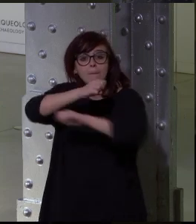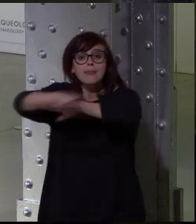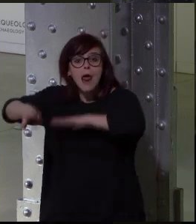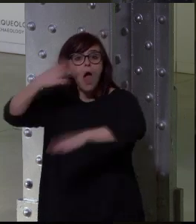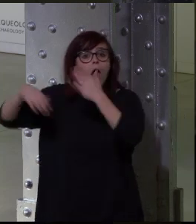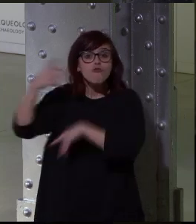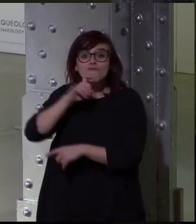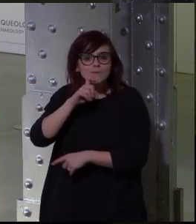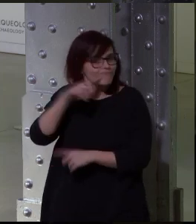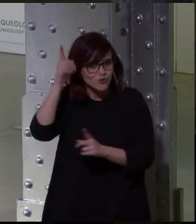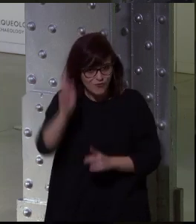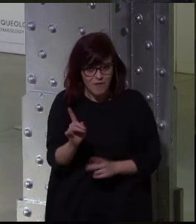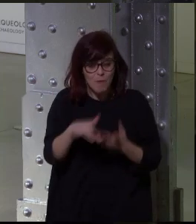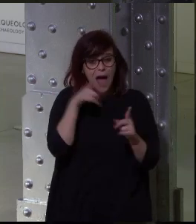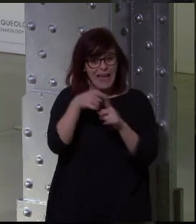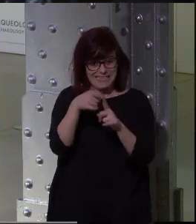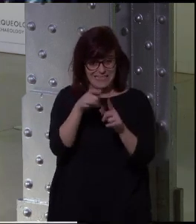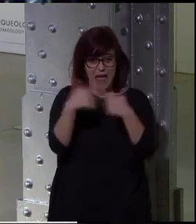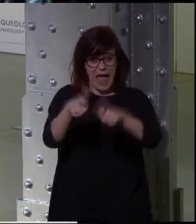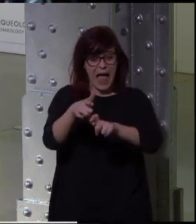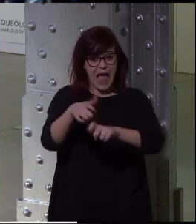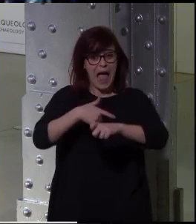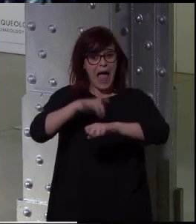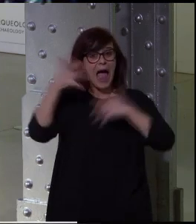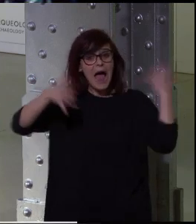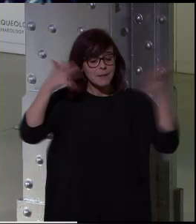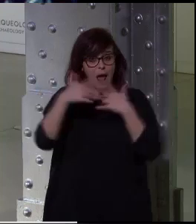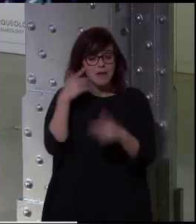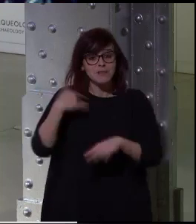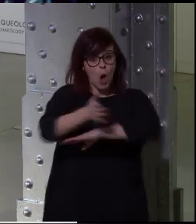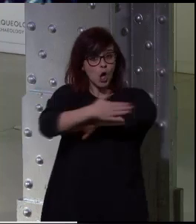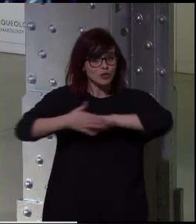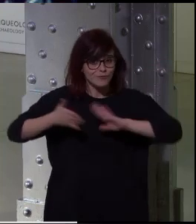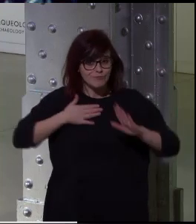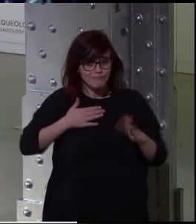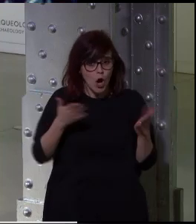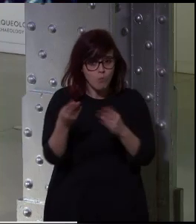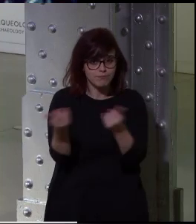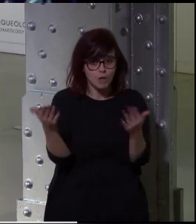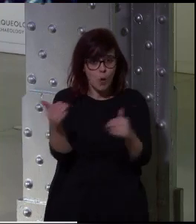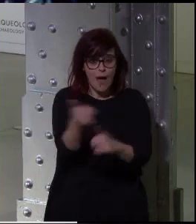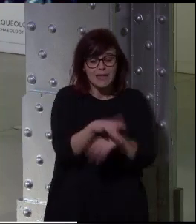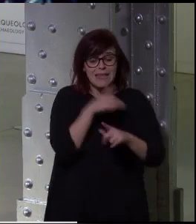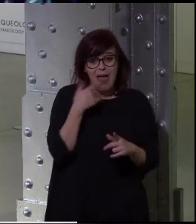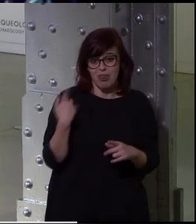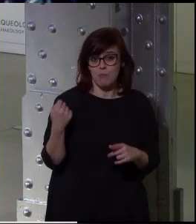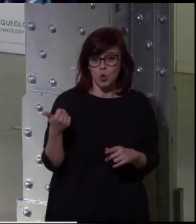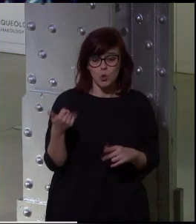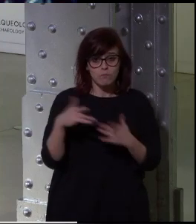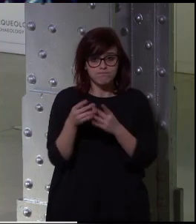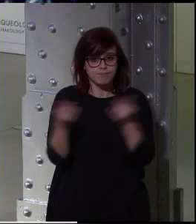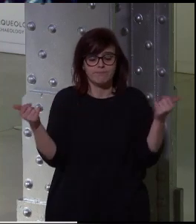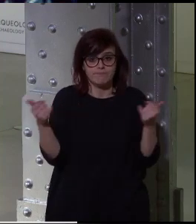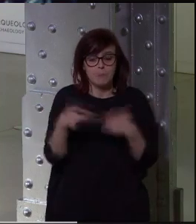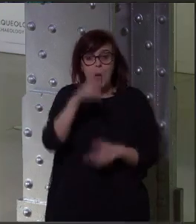y esta especie emblemática ya no la tenemos en nuestras costas, y además ha desaparecido recientemente y